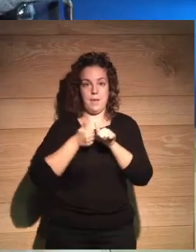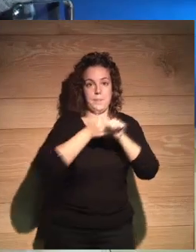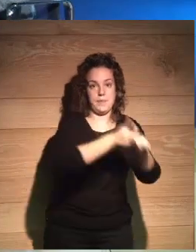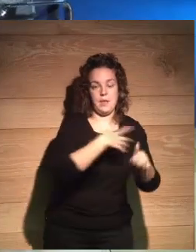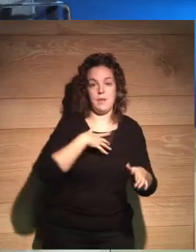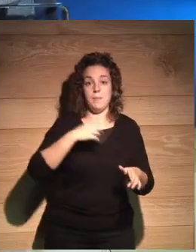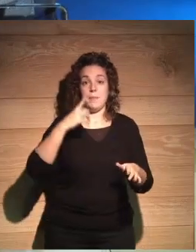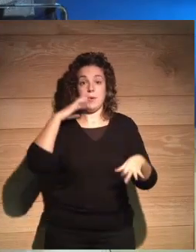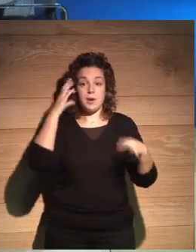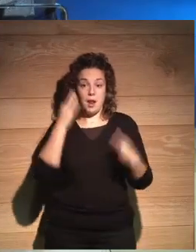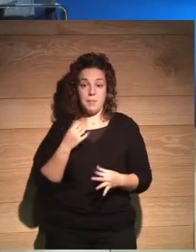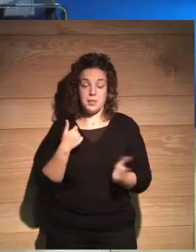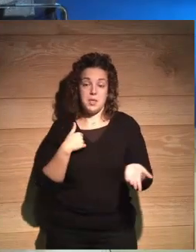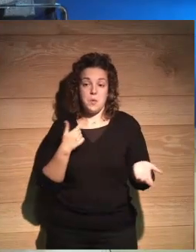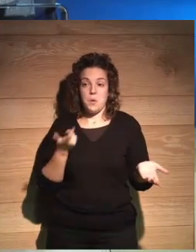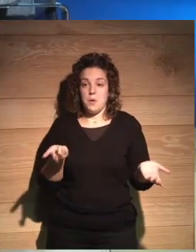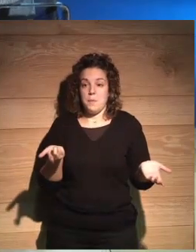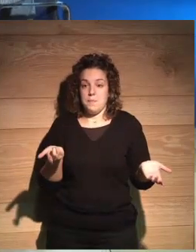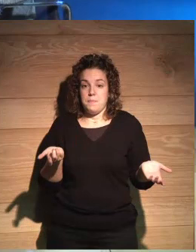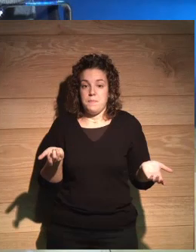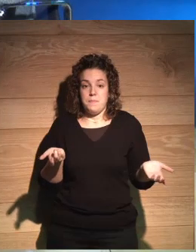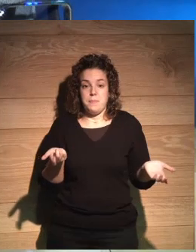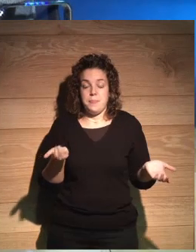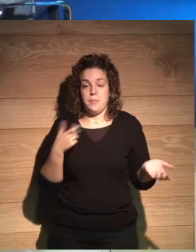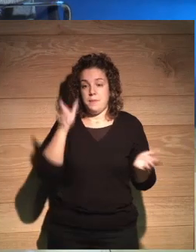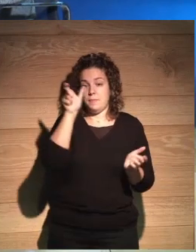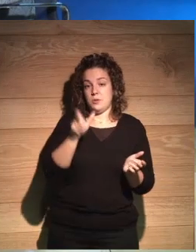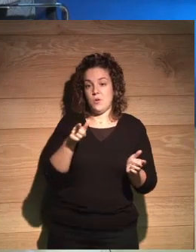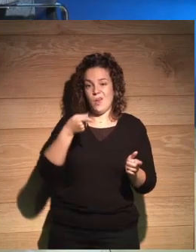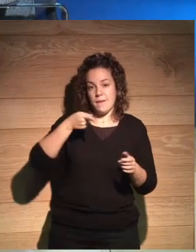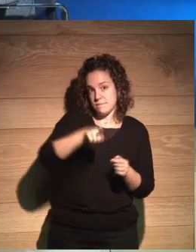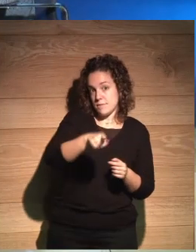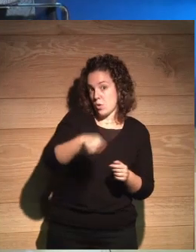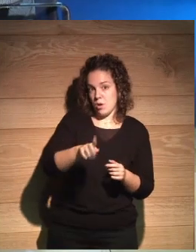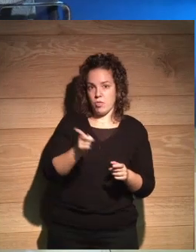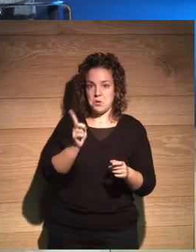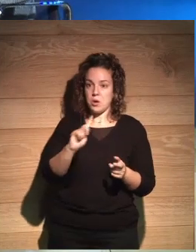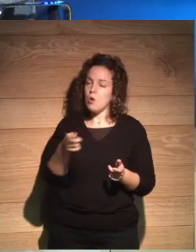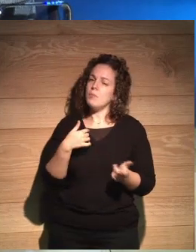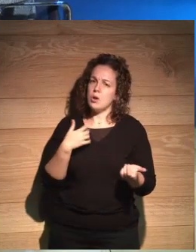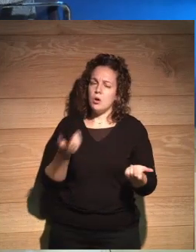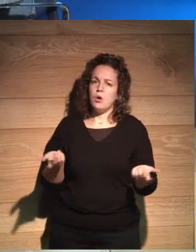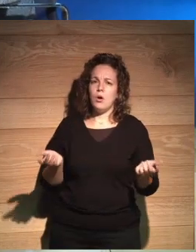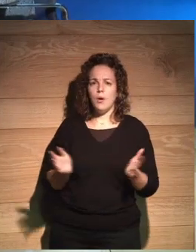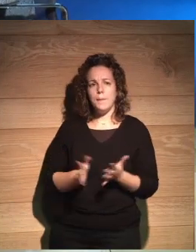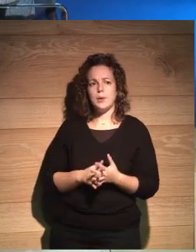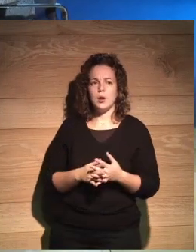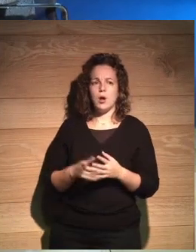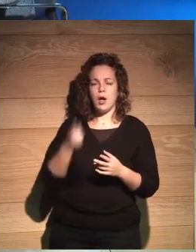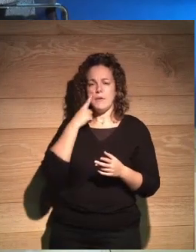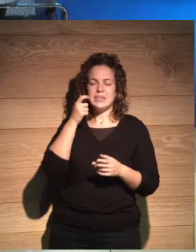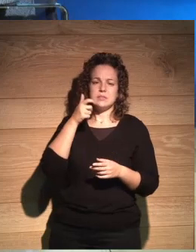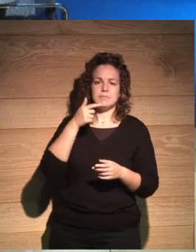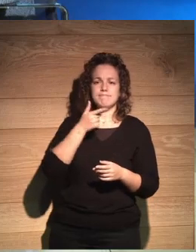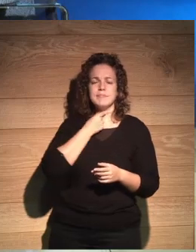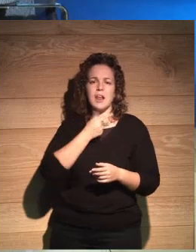realmente no me considero una persona provocadora, una persona, pero sí, hostia, buscándole un poco de chispa